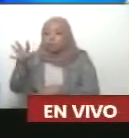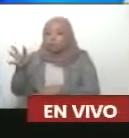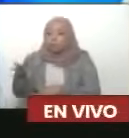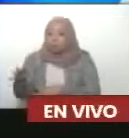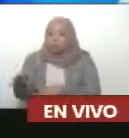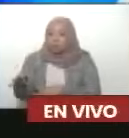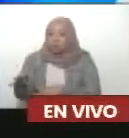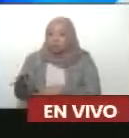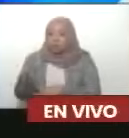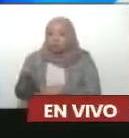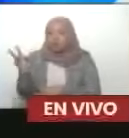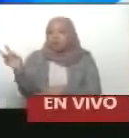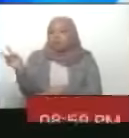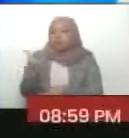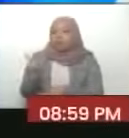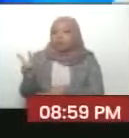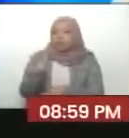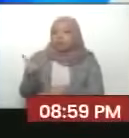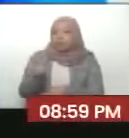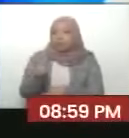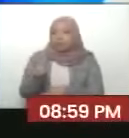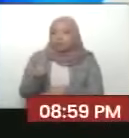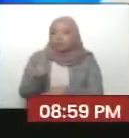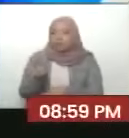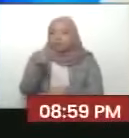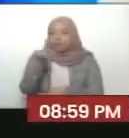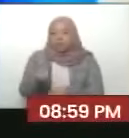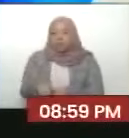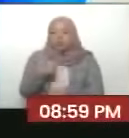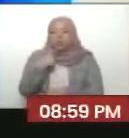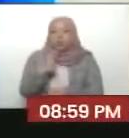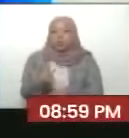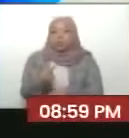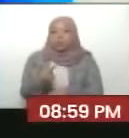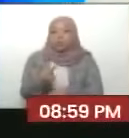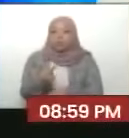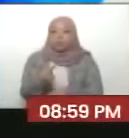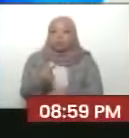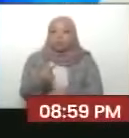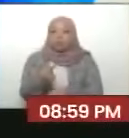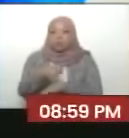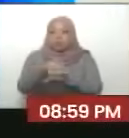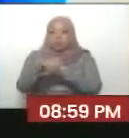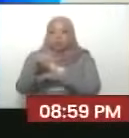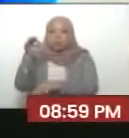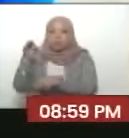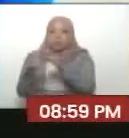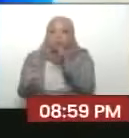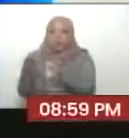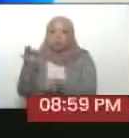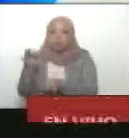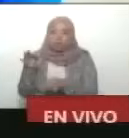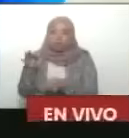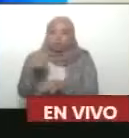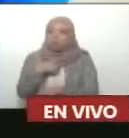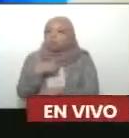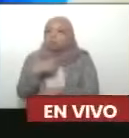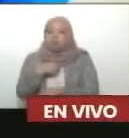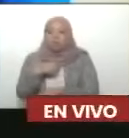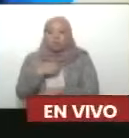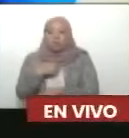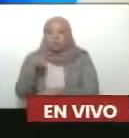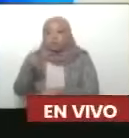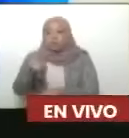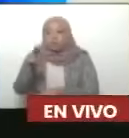para él era de Venezuela. Y también dijo que para él el laudo arbitral no había tenido